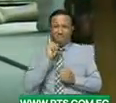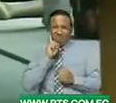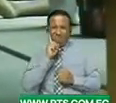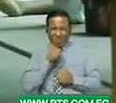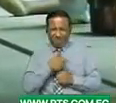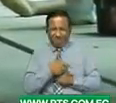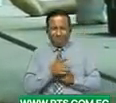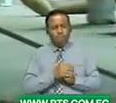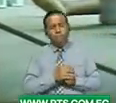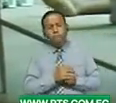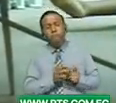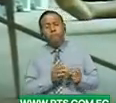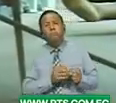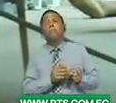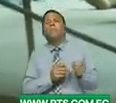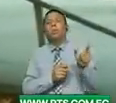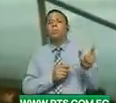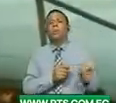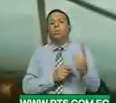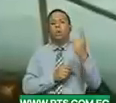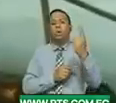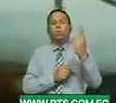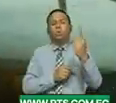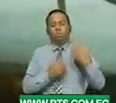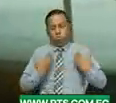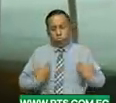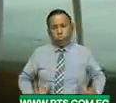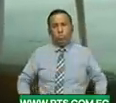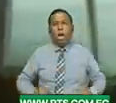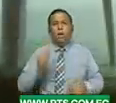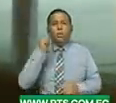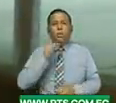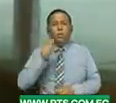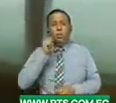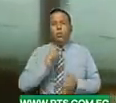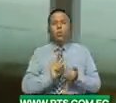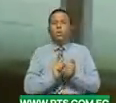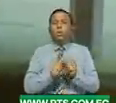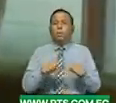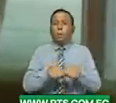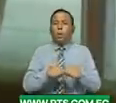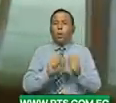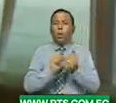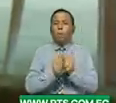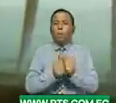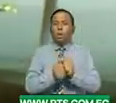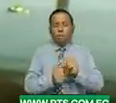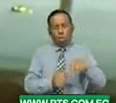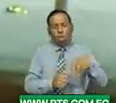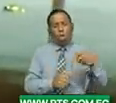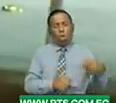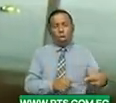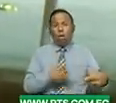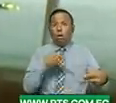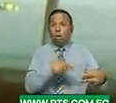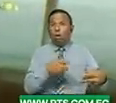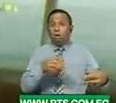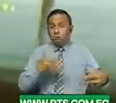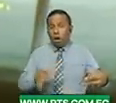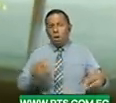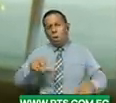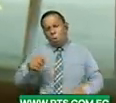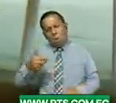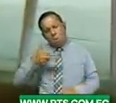está uno de los ciudadanos ahí con pantalón jean, con zapatos deportivos, se encuentra tirado, fue acribillado en ese